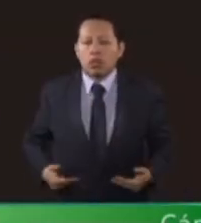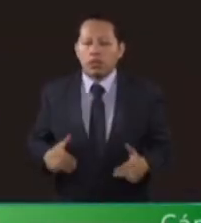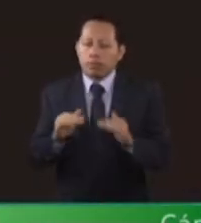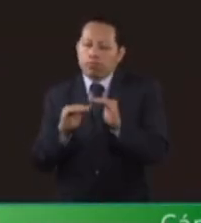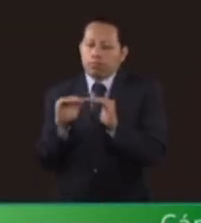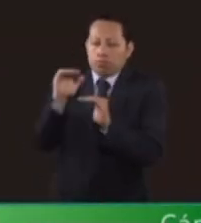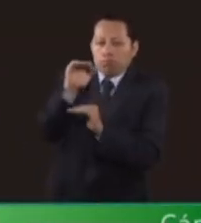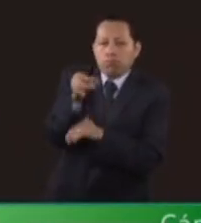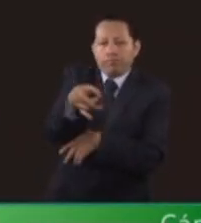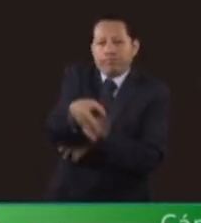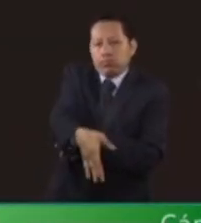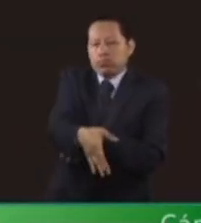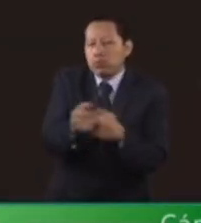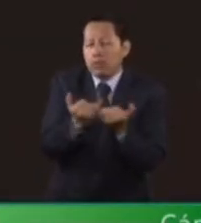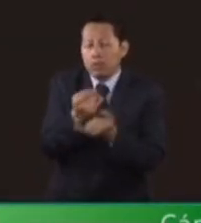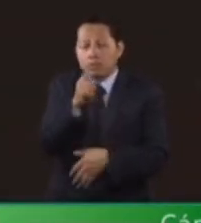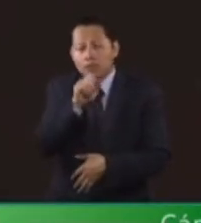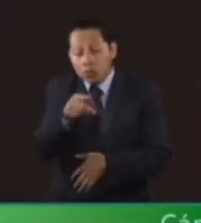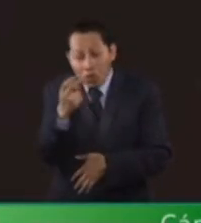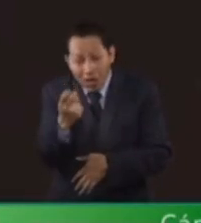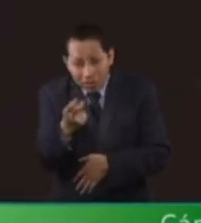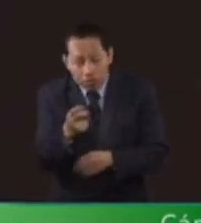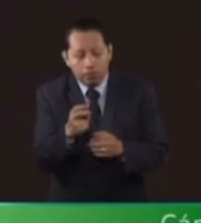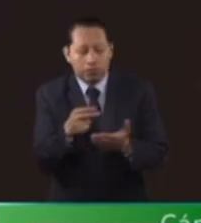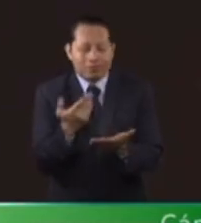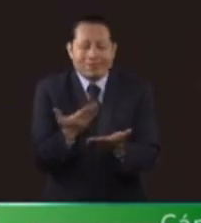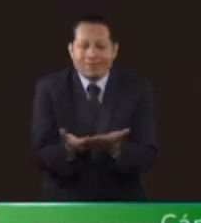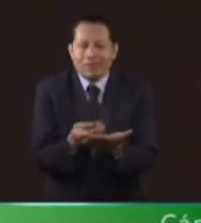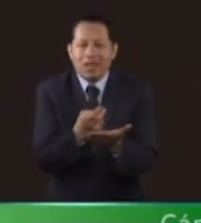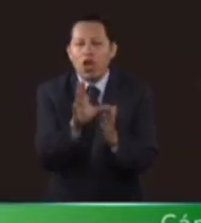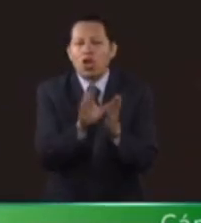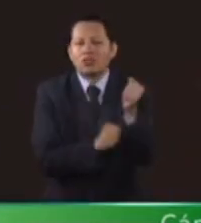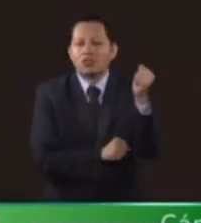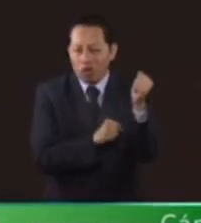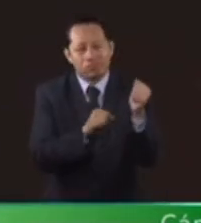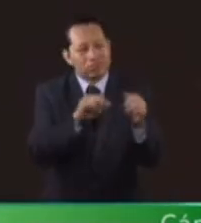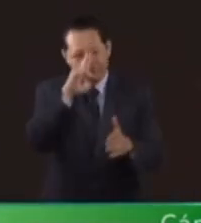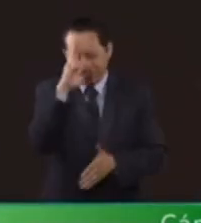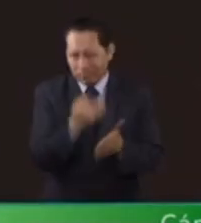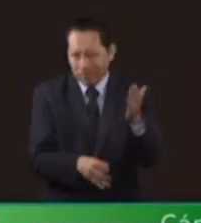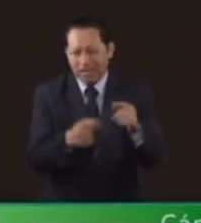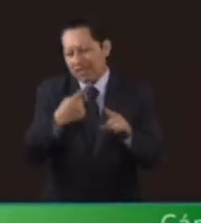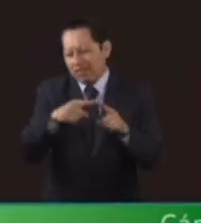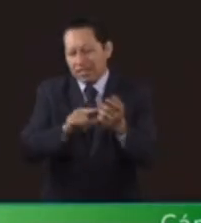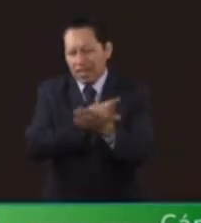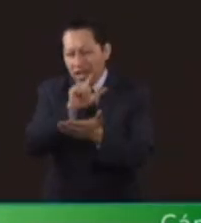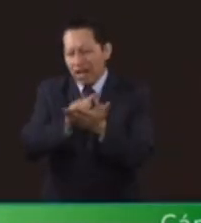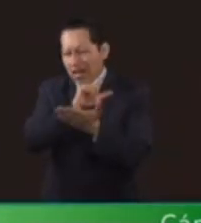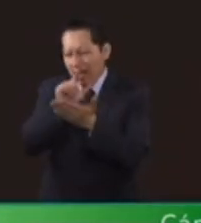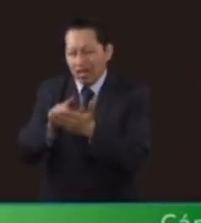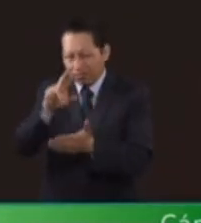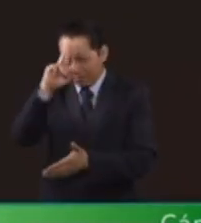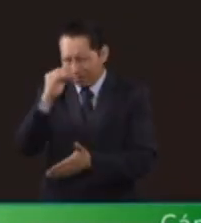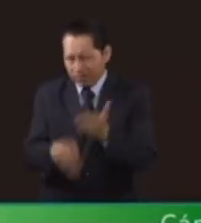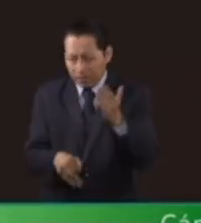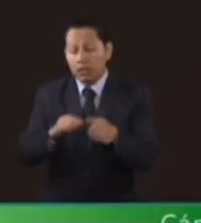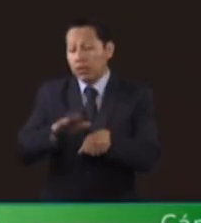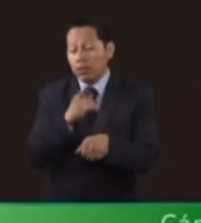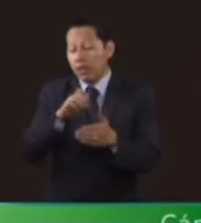violatoria de la Constitución y de más de 600 recursos jurídicos y legales entre ellos una